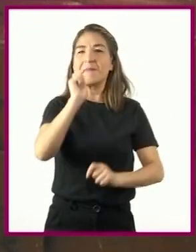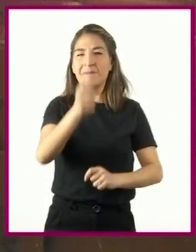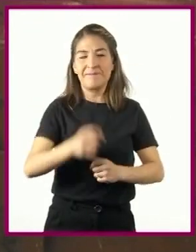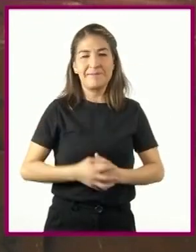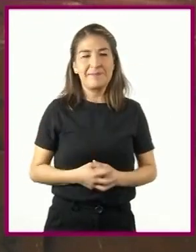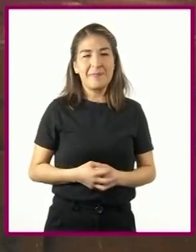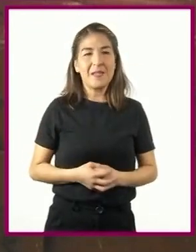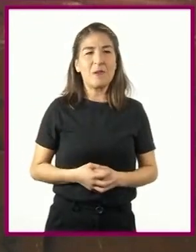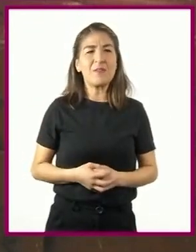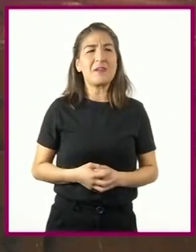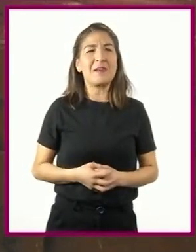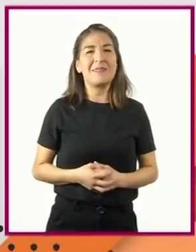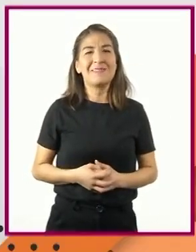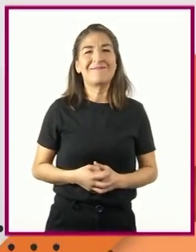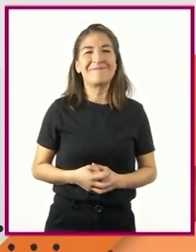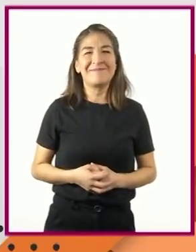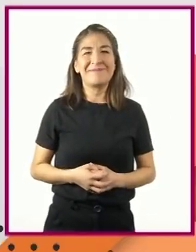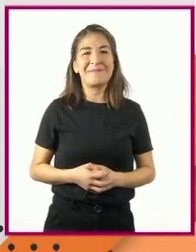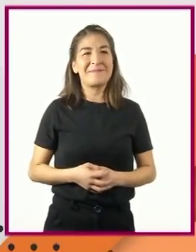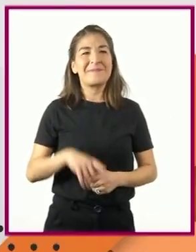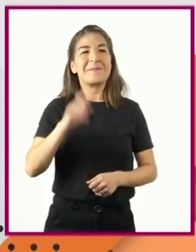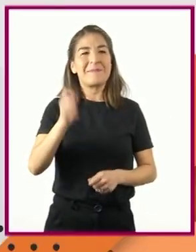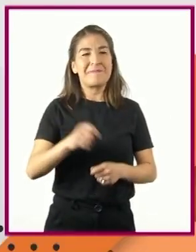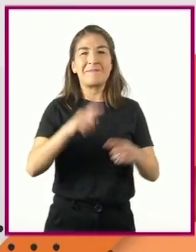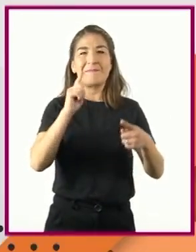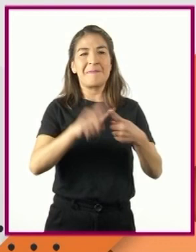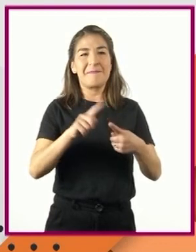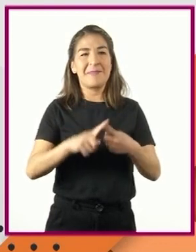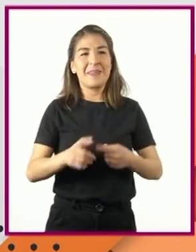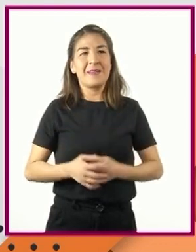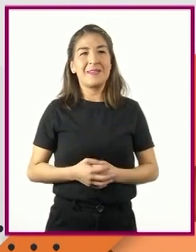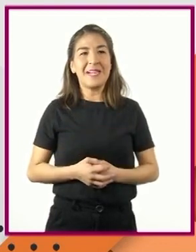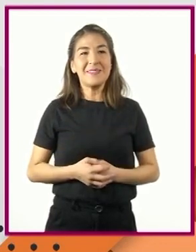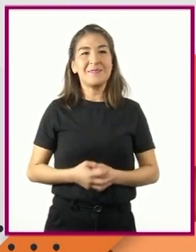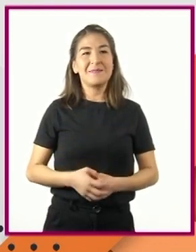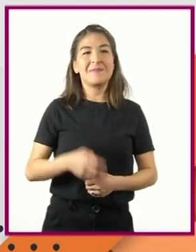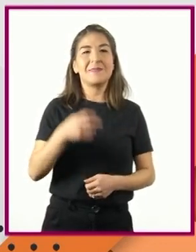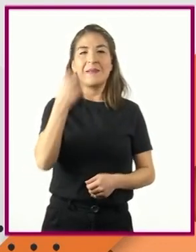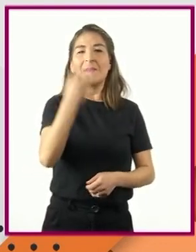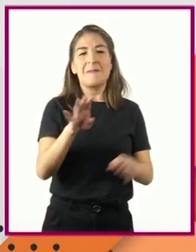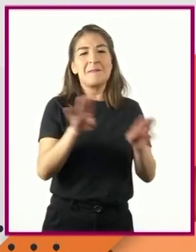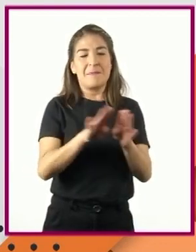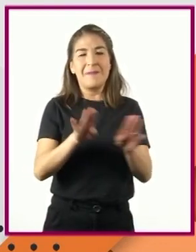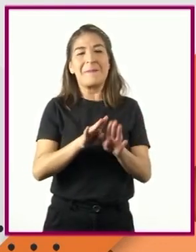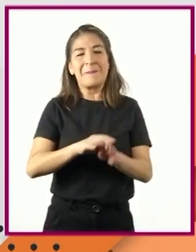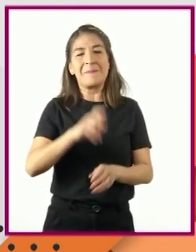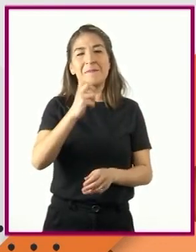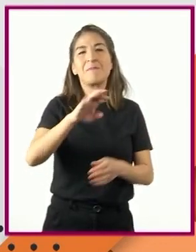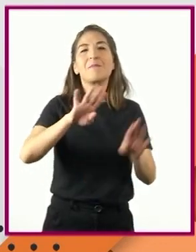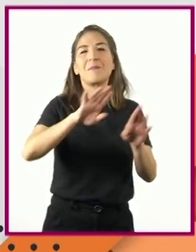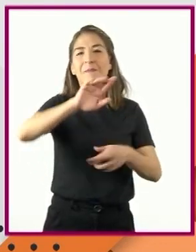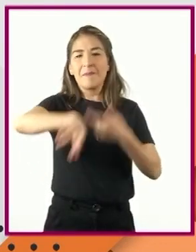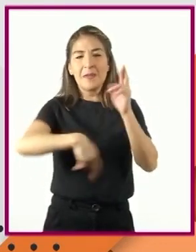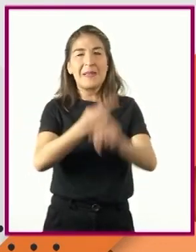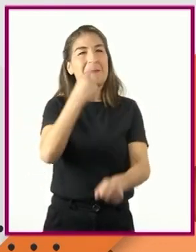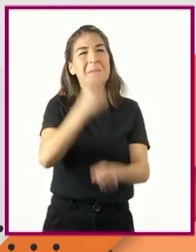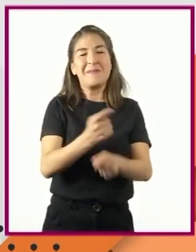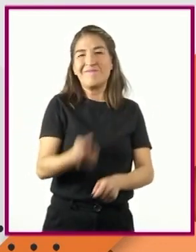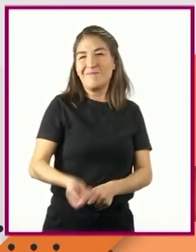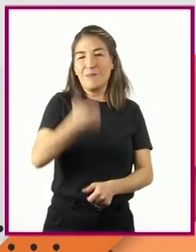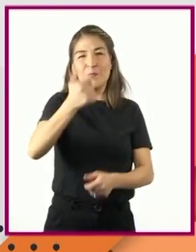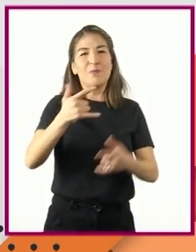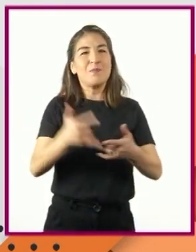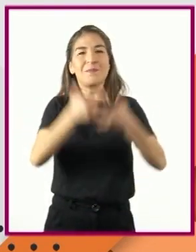siguiente manera. 1. La Revolución Rusa se constituyó como el primer hecho histórico